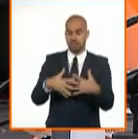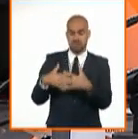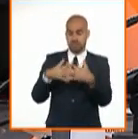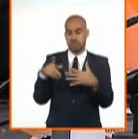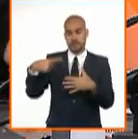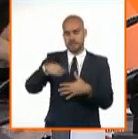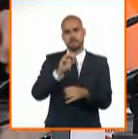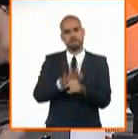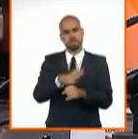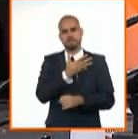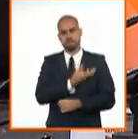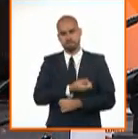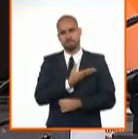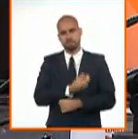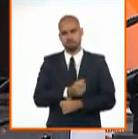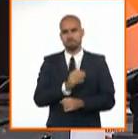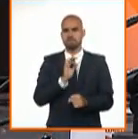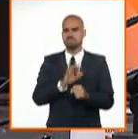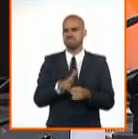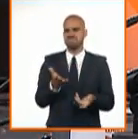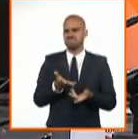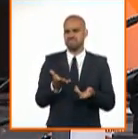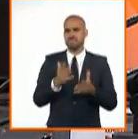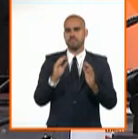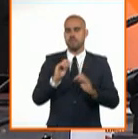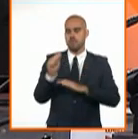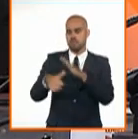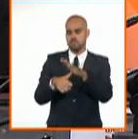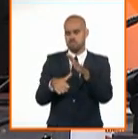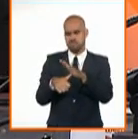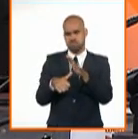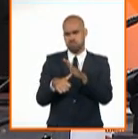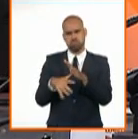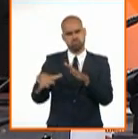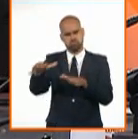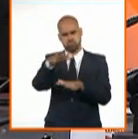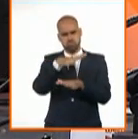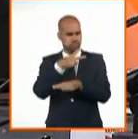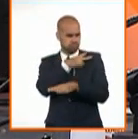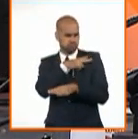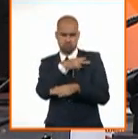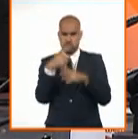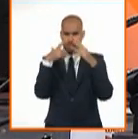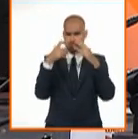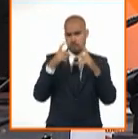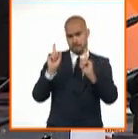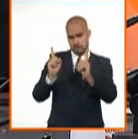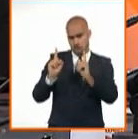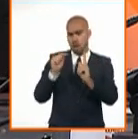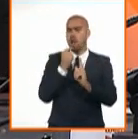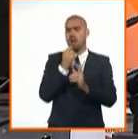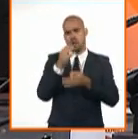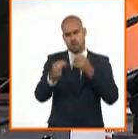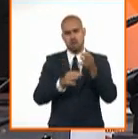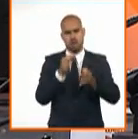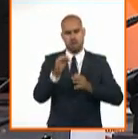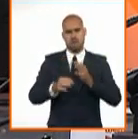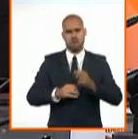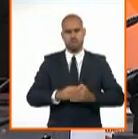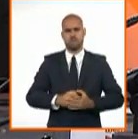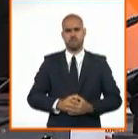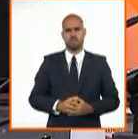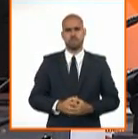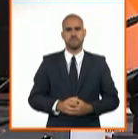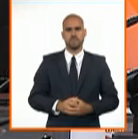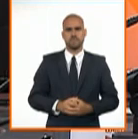puede provocar declaraciones desde el presidente hasta todas las principales figuras políticas de ese país muchos